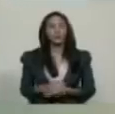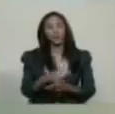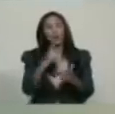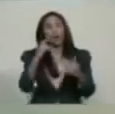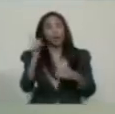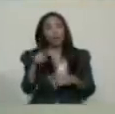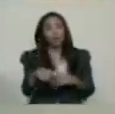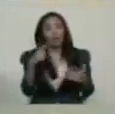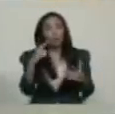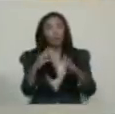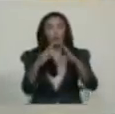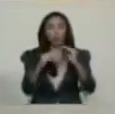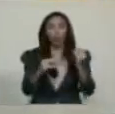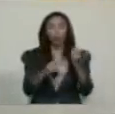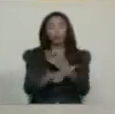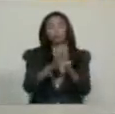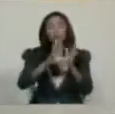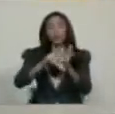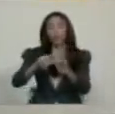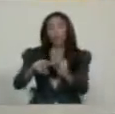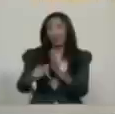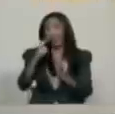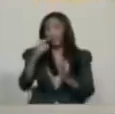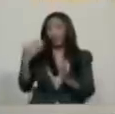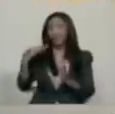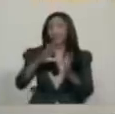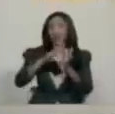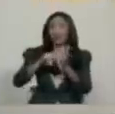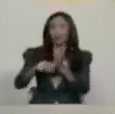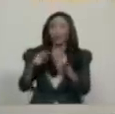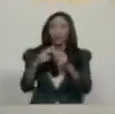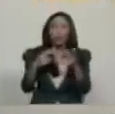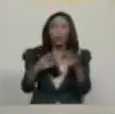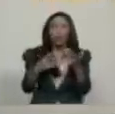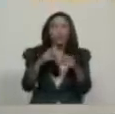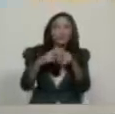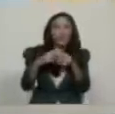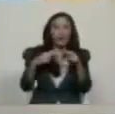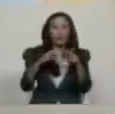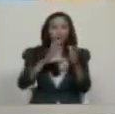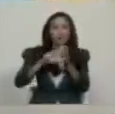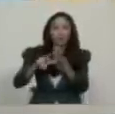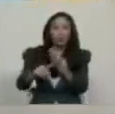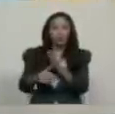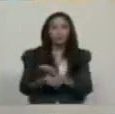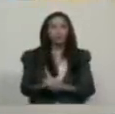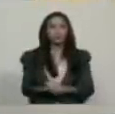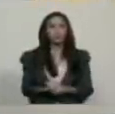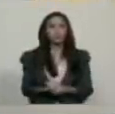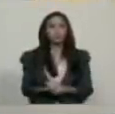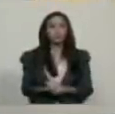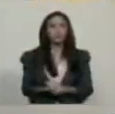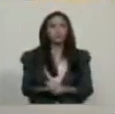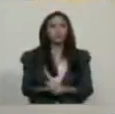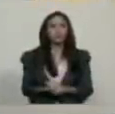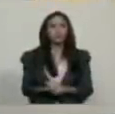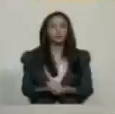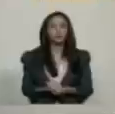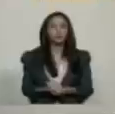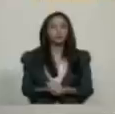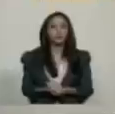coltán nos lo estaban robando mafias que venían de Colombia. Bueno, y empezó un proceso de investigación,